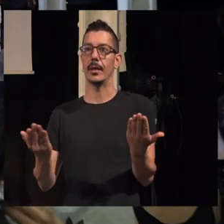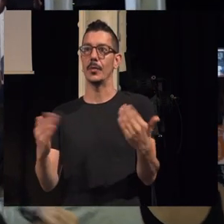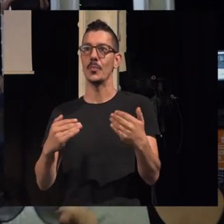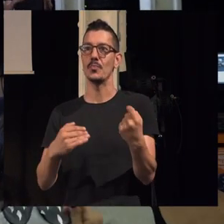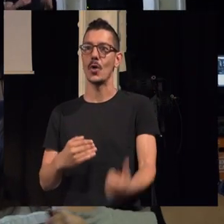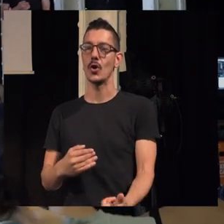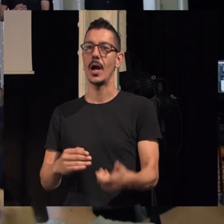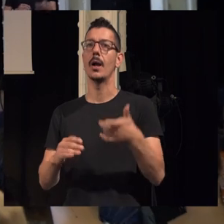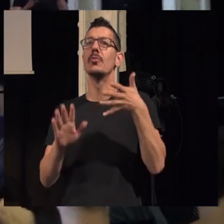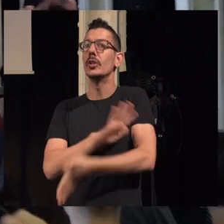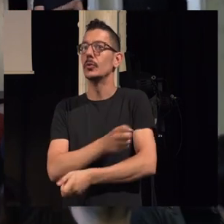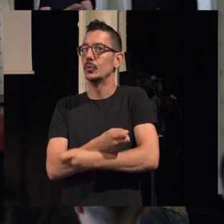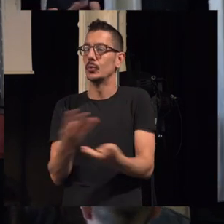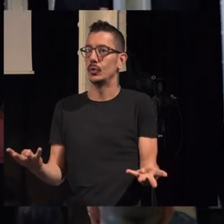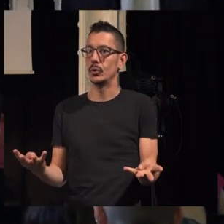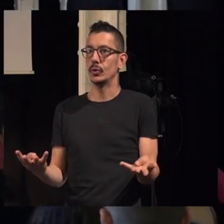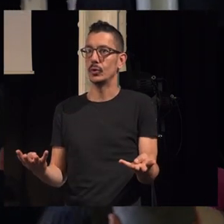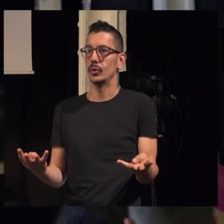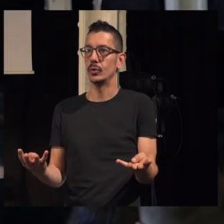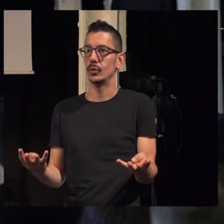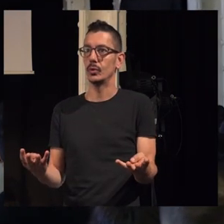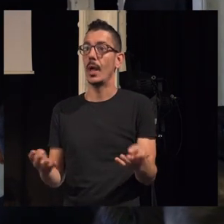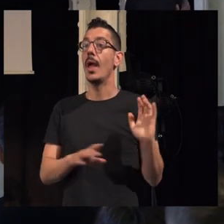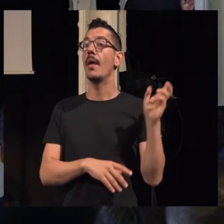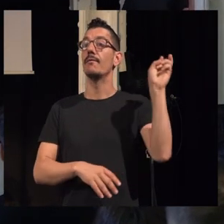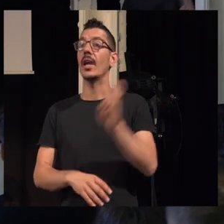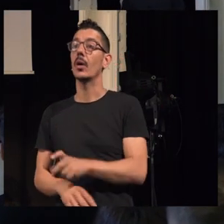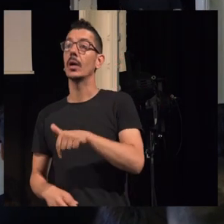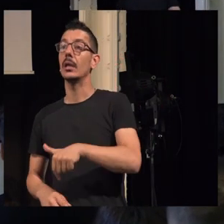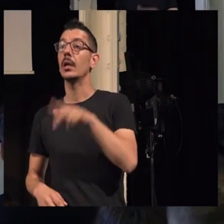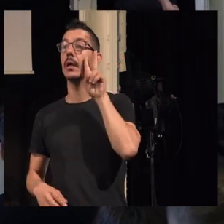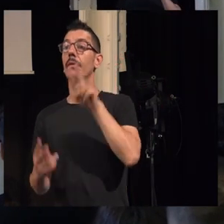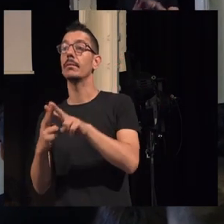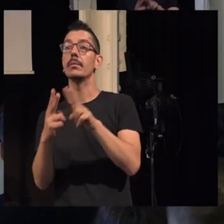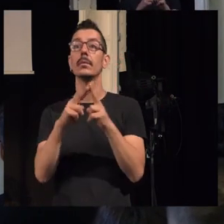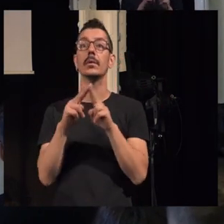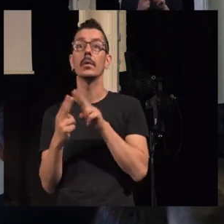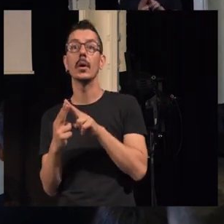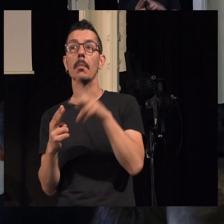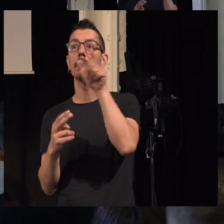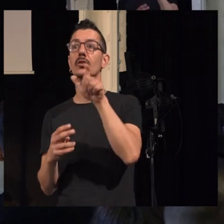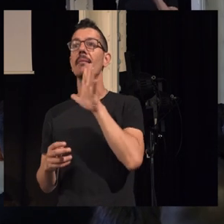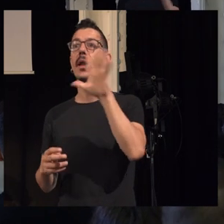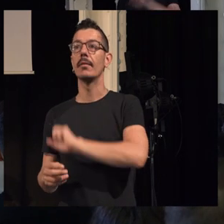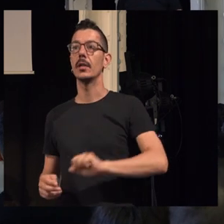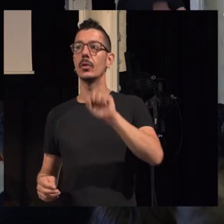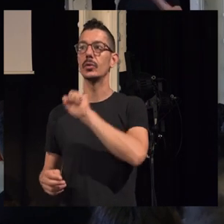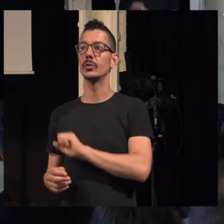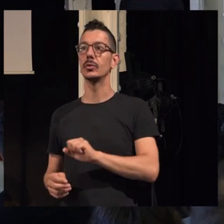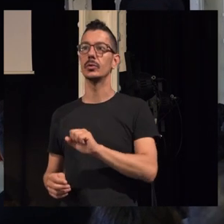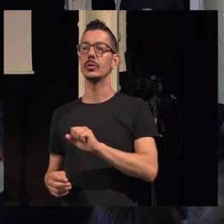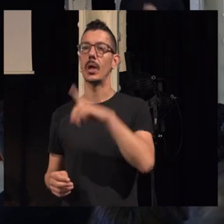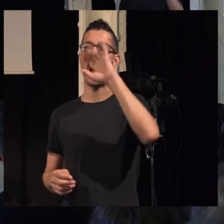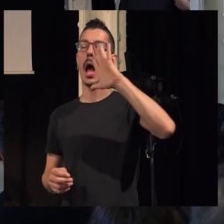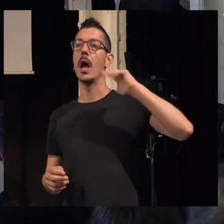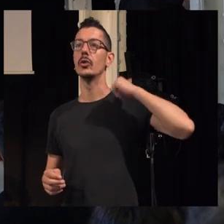motivos. Por un lado, porque aquí me estoy encontrando con algunas personas maravillosas que sigo hace años, que